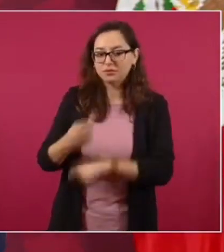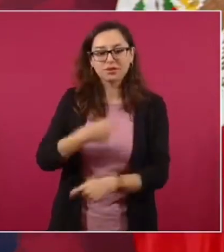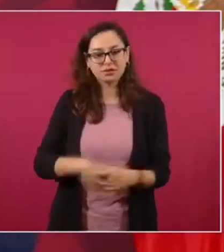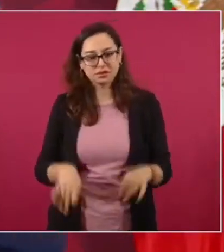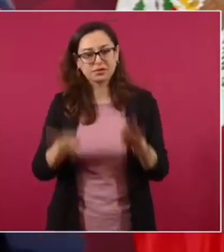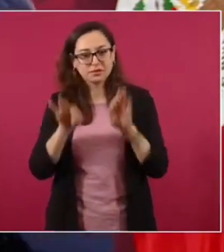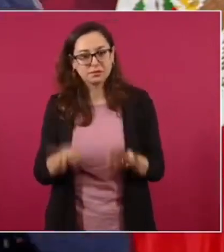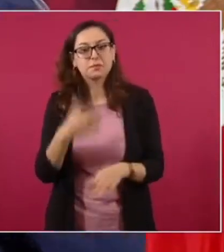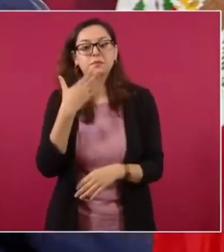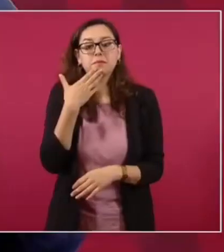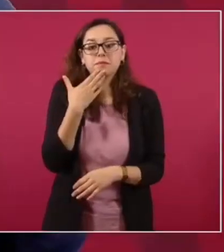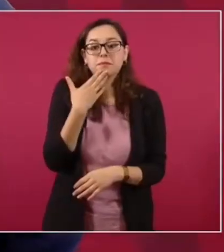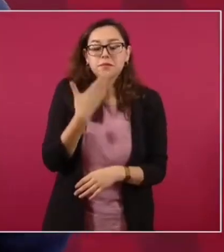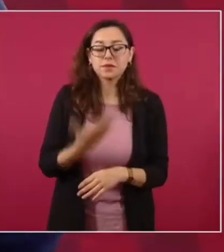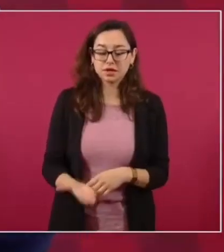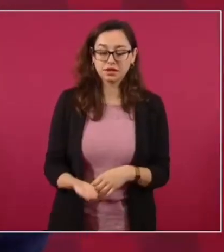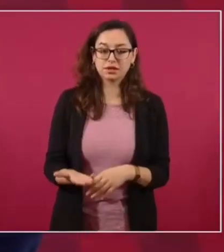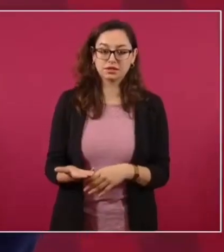y